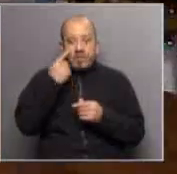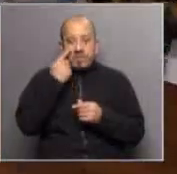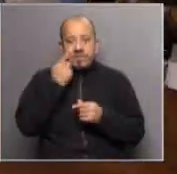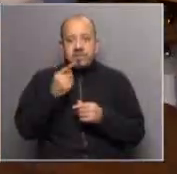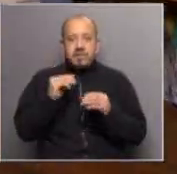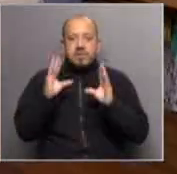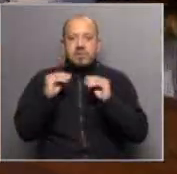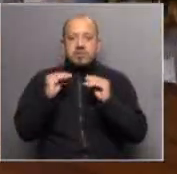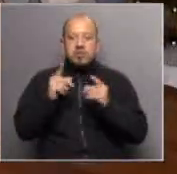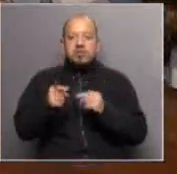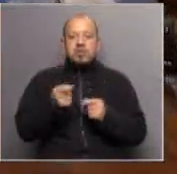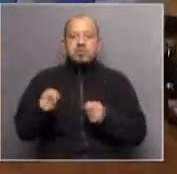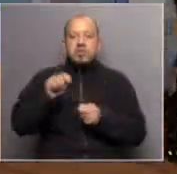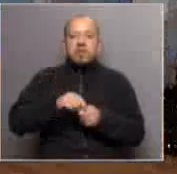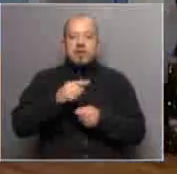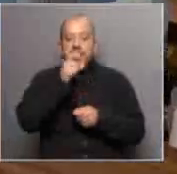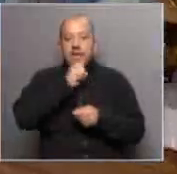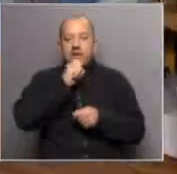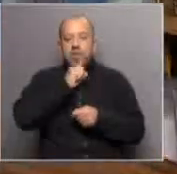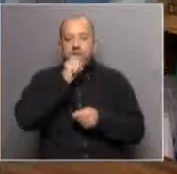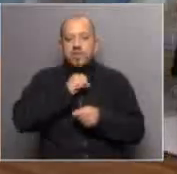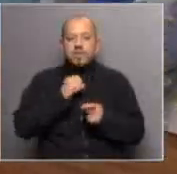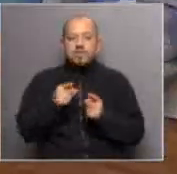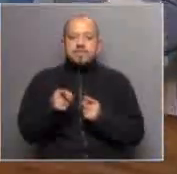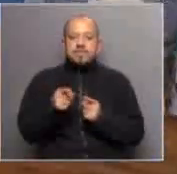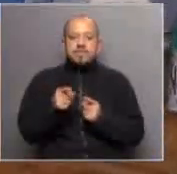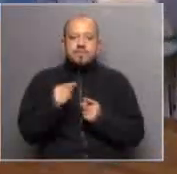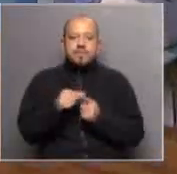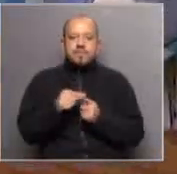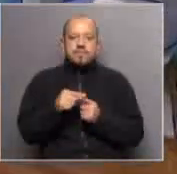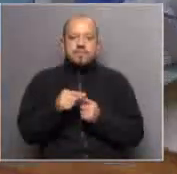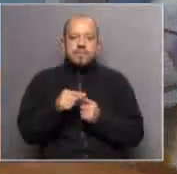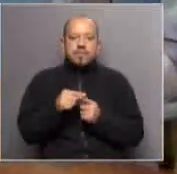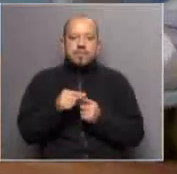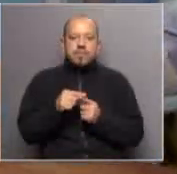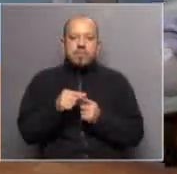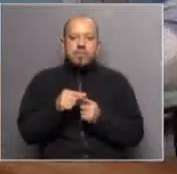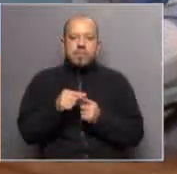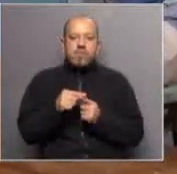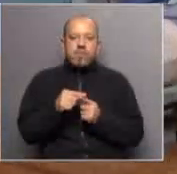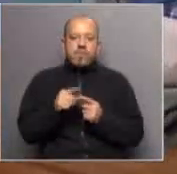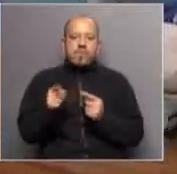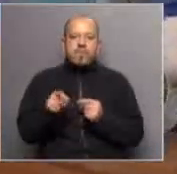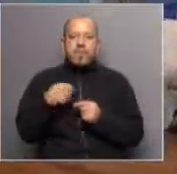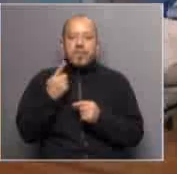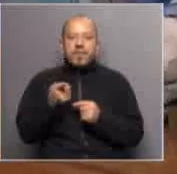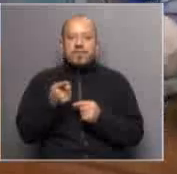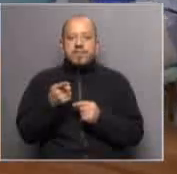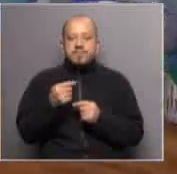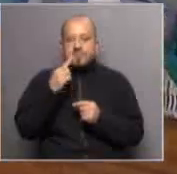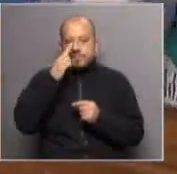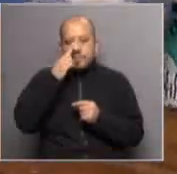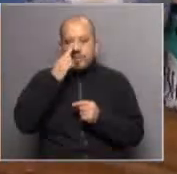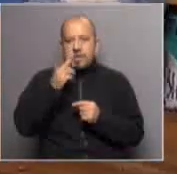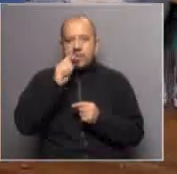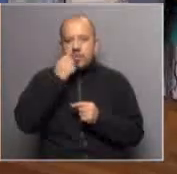se sirve con helado, y en la panadería lo tenemos cortado. Y la otra cuestión bastante conocida de la panadería que le gusta